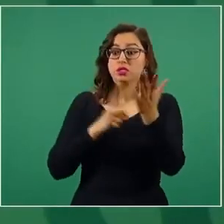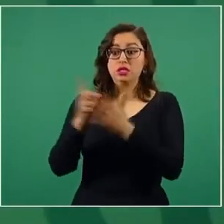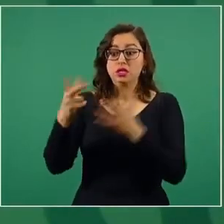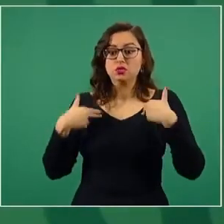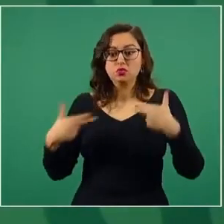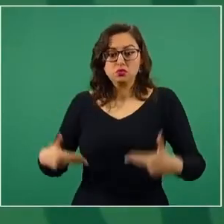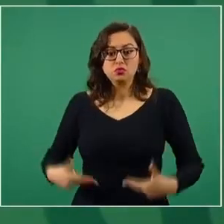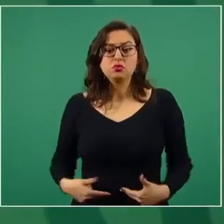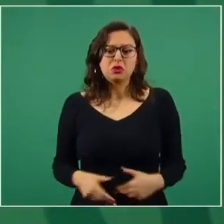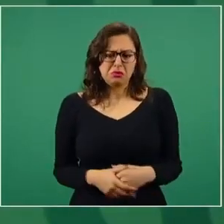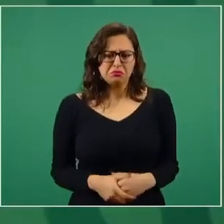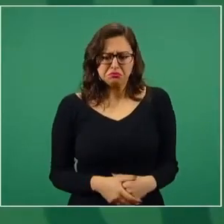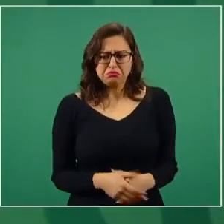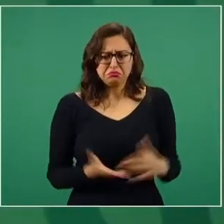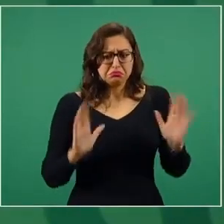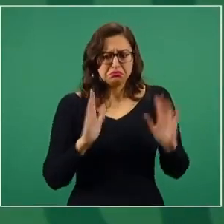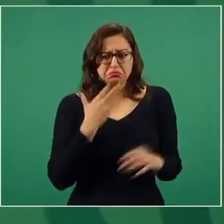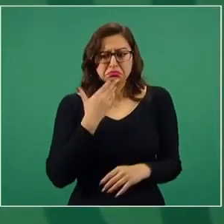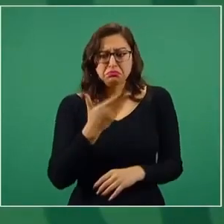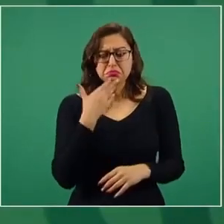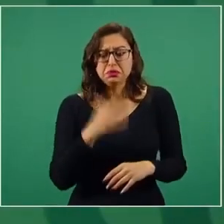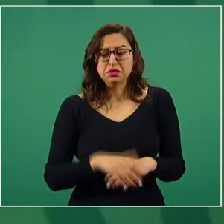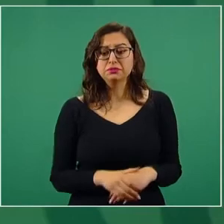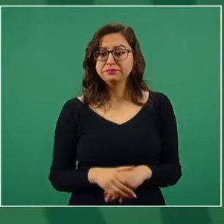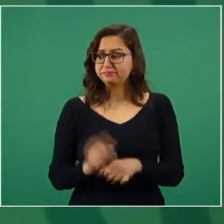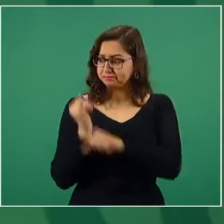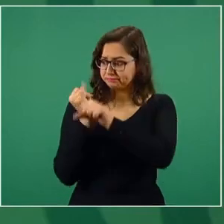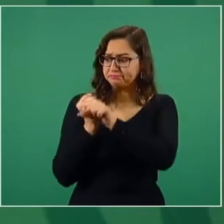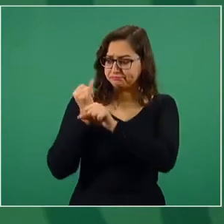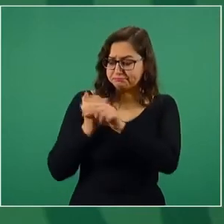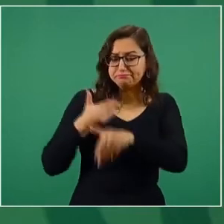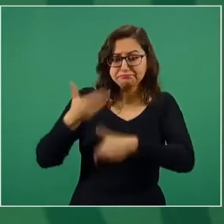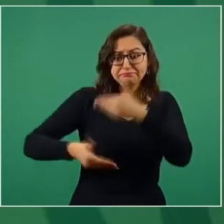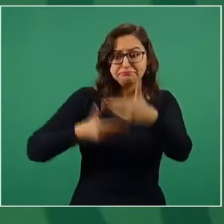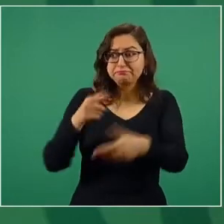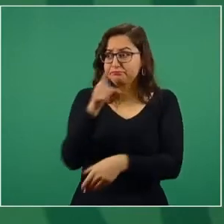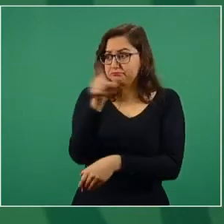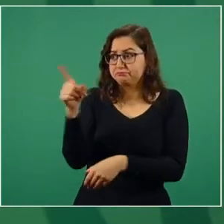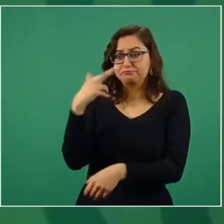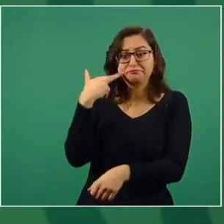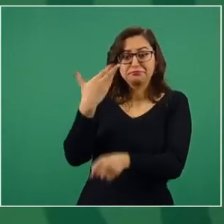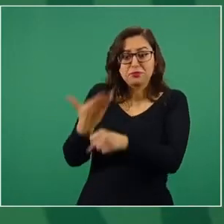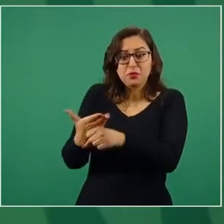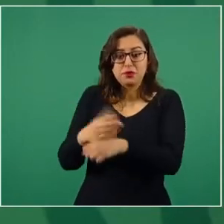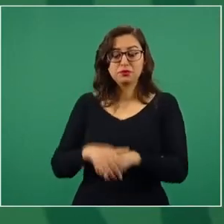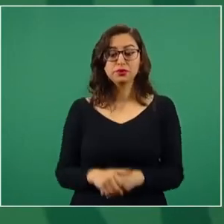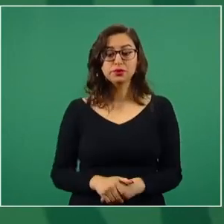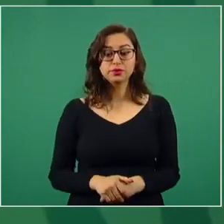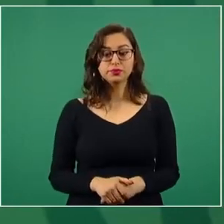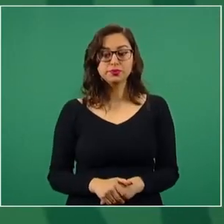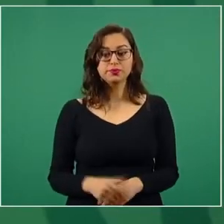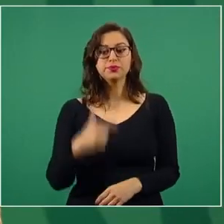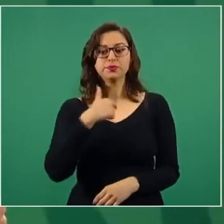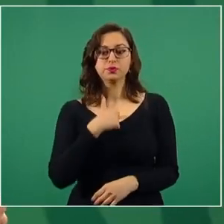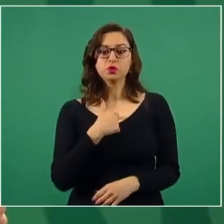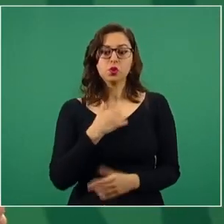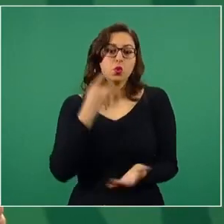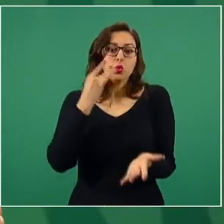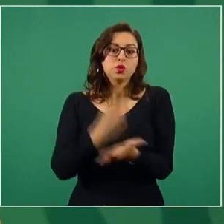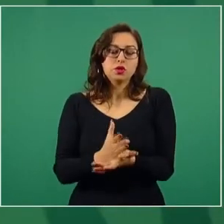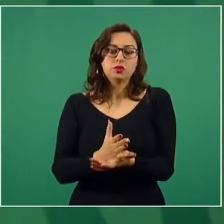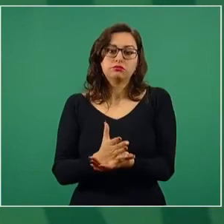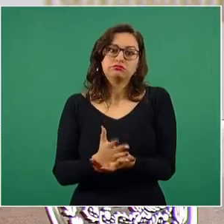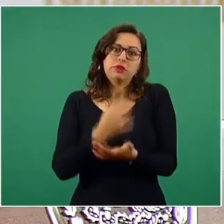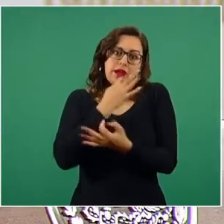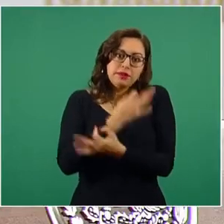esas investigaciones que corresponden a otras instancias. Pero yo les mando un abrazo